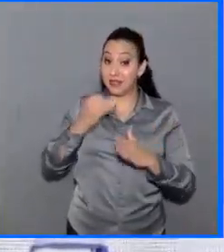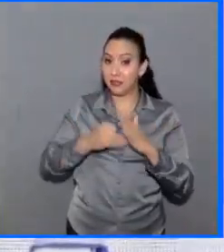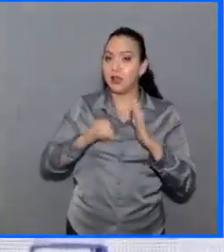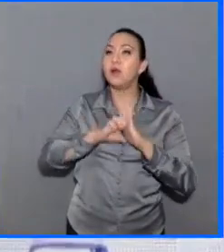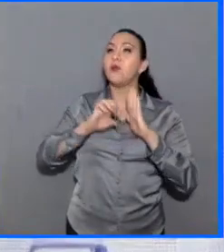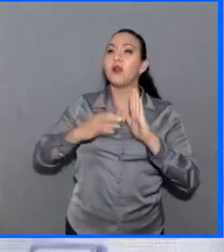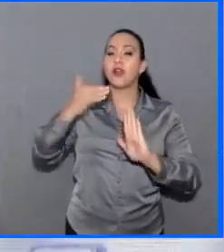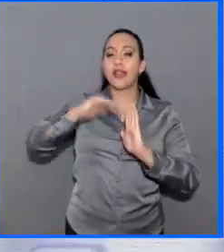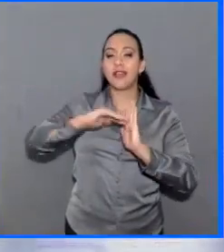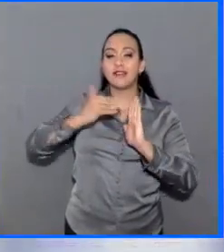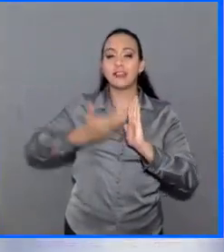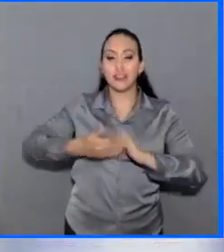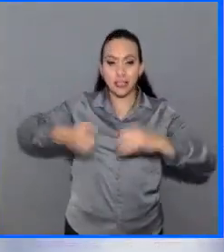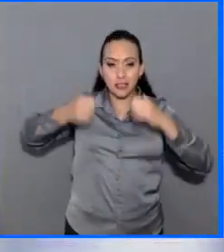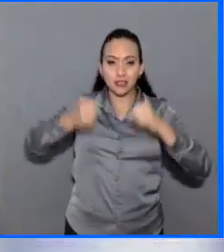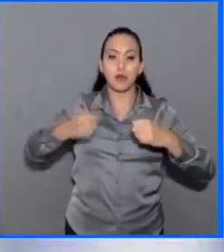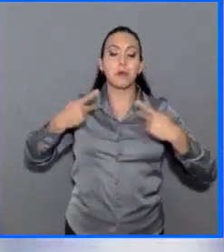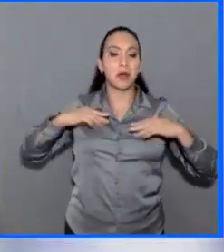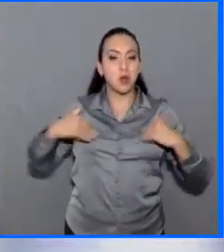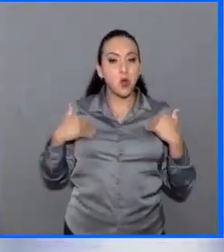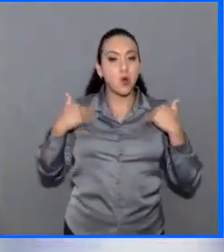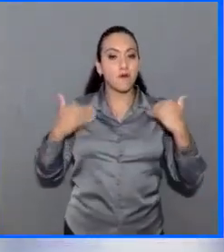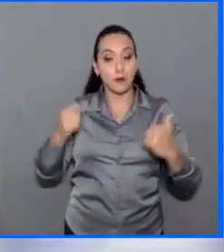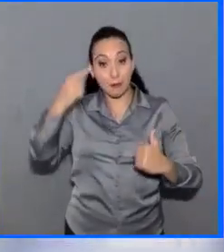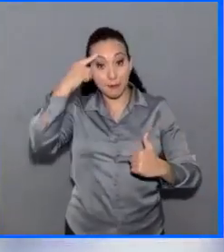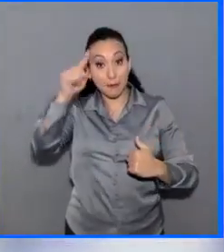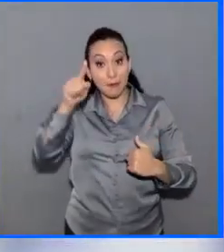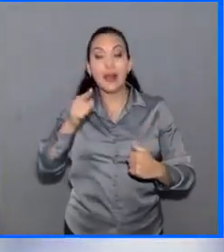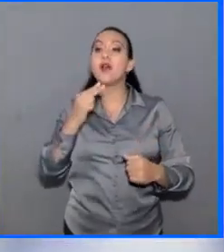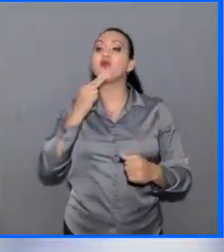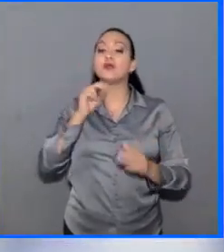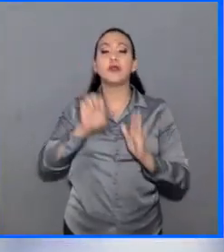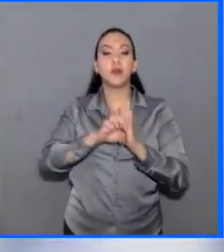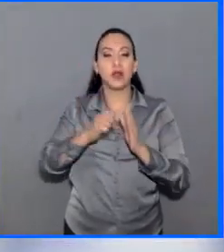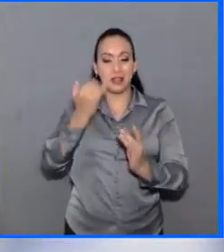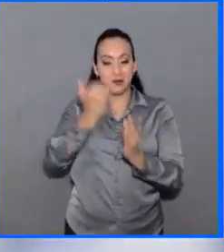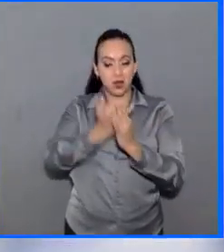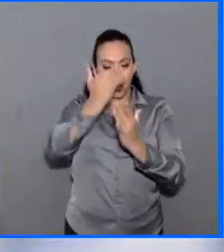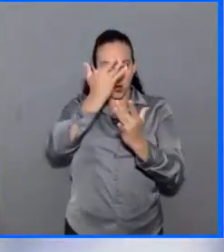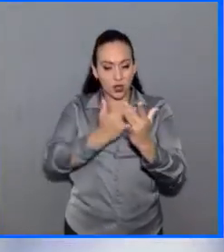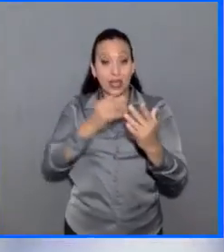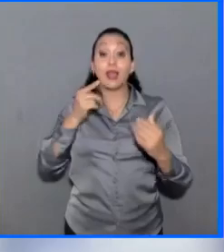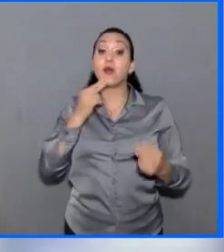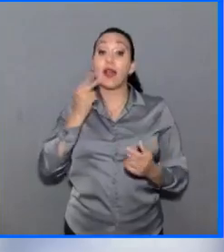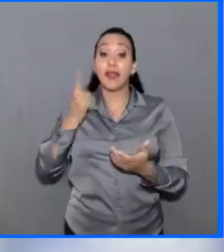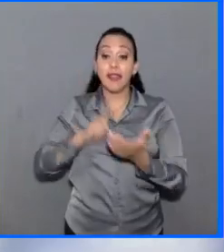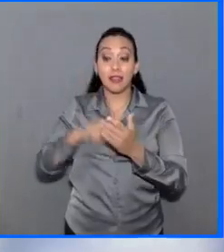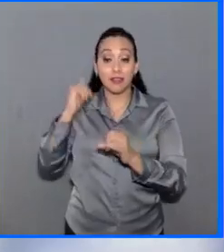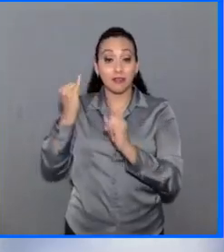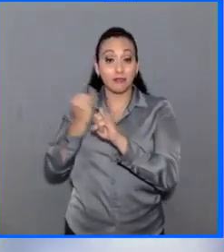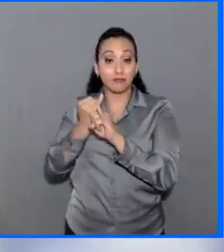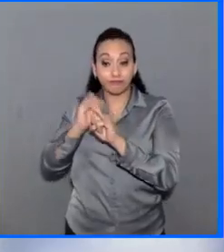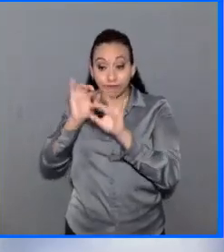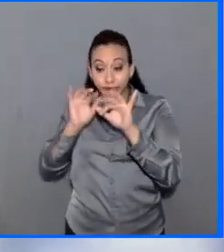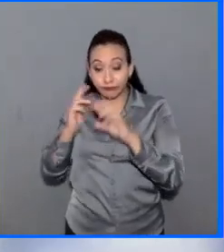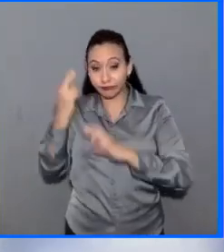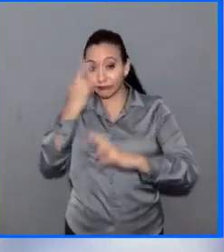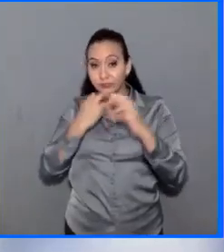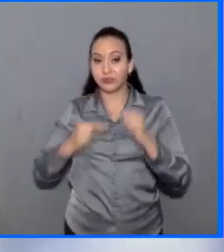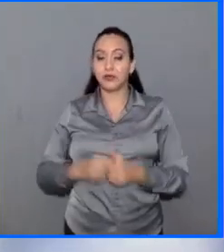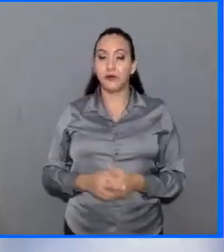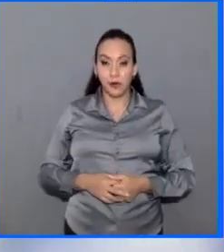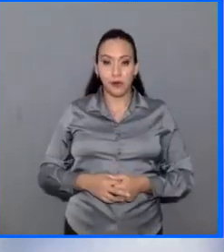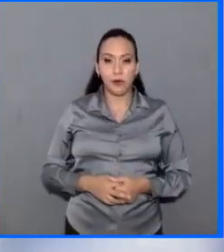seguridad confiables para el manejo de los expedientes digitales. La política de seguridad es un reto de los mayores como